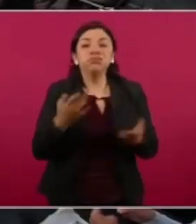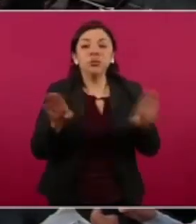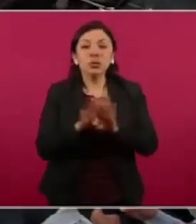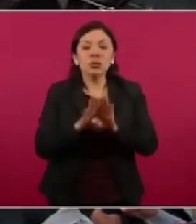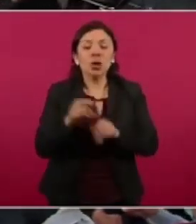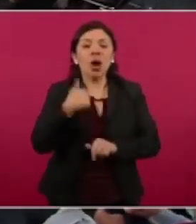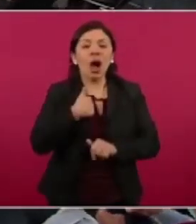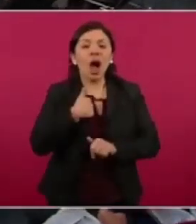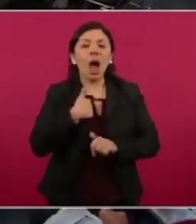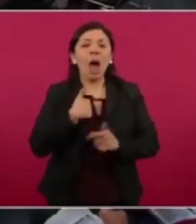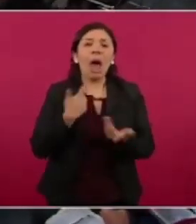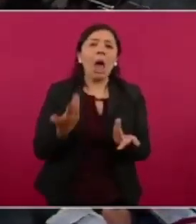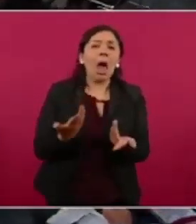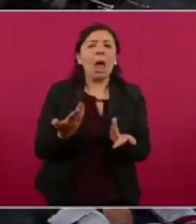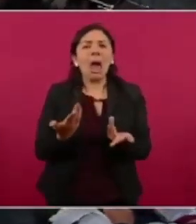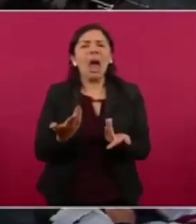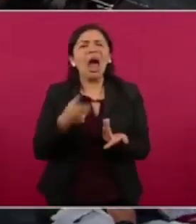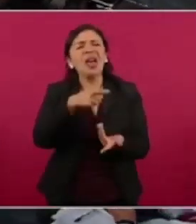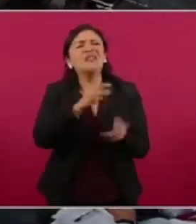satisfechos.